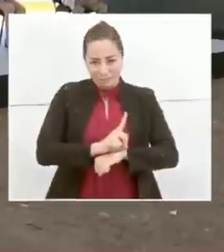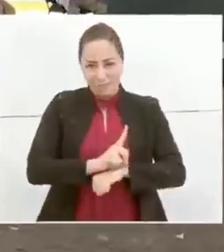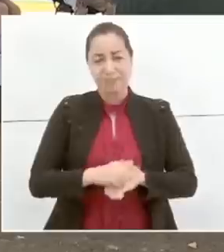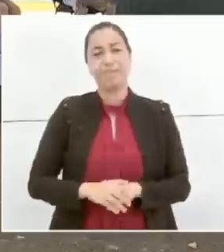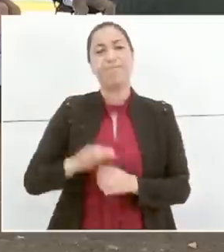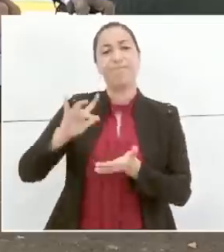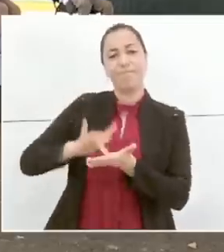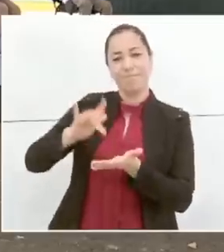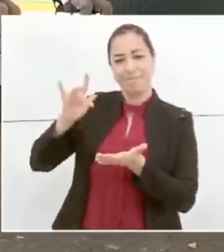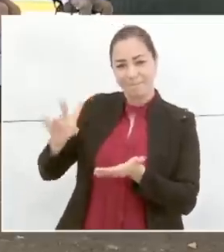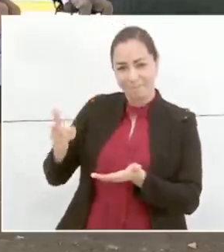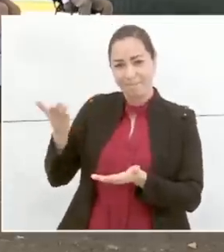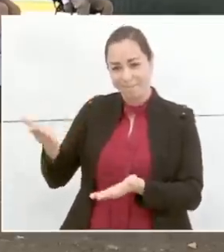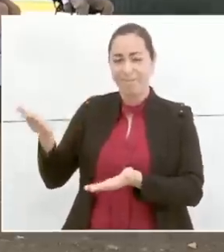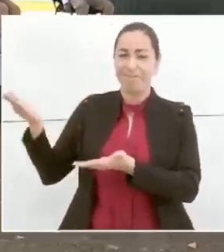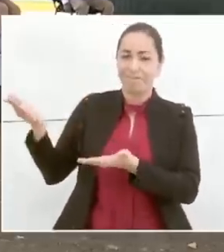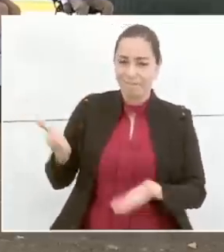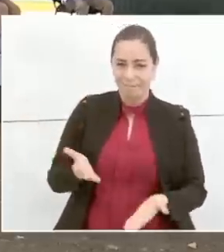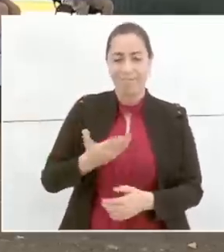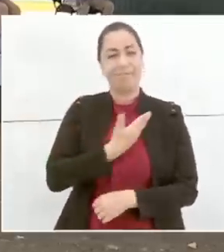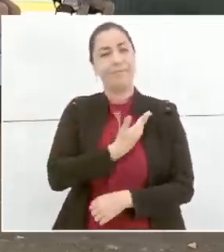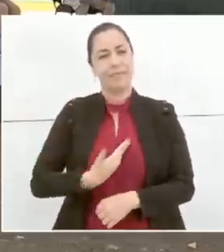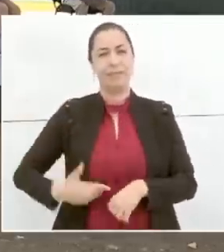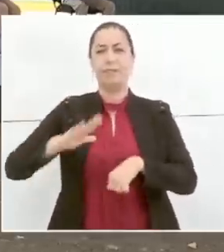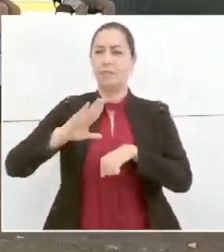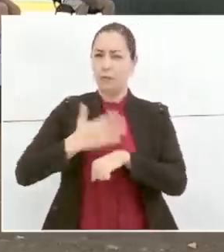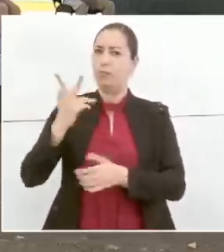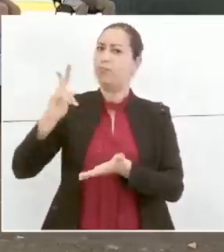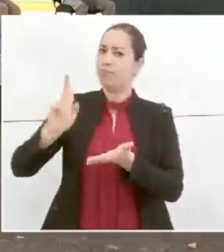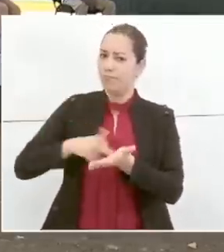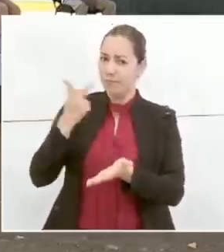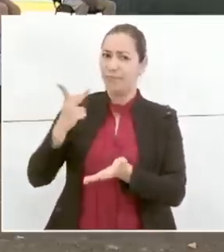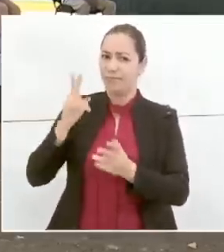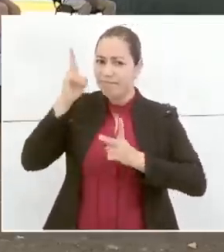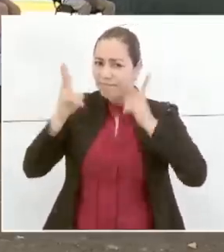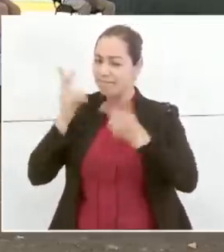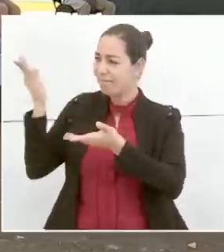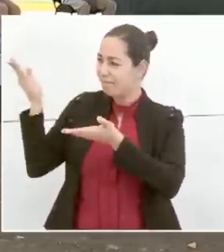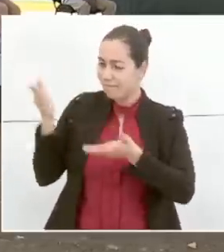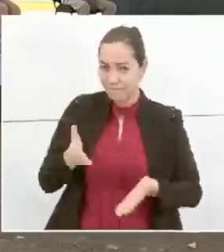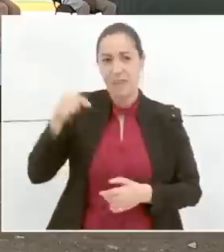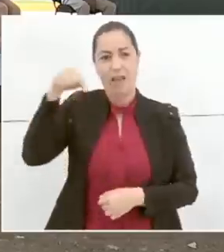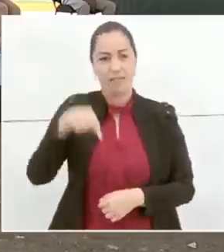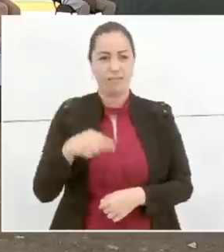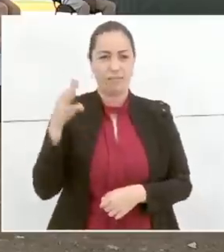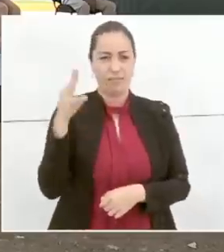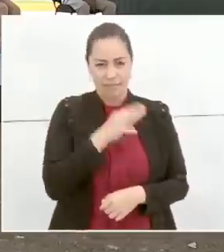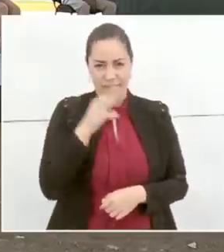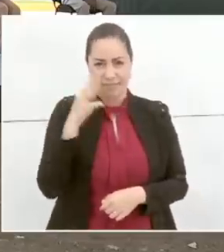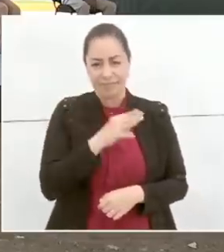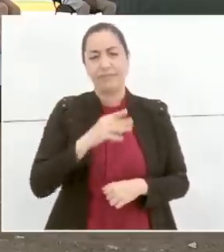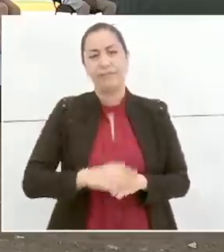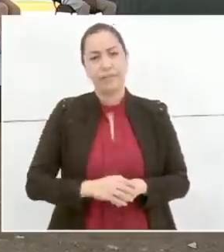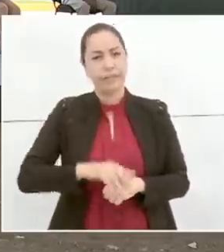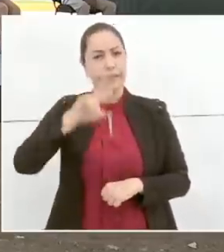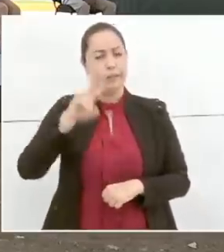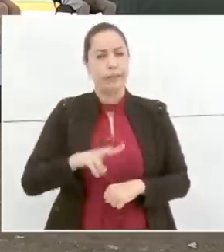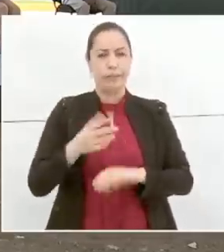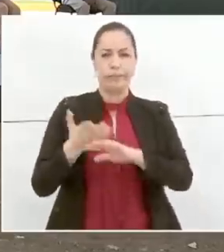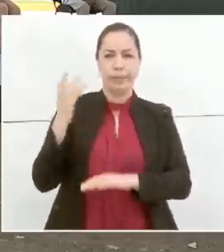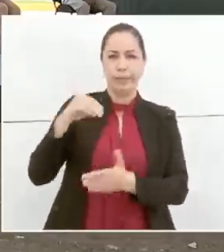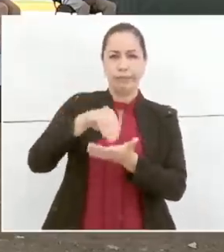Muchas gracias, presidente, por estar nuevamente aquí en Mazatlán y sobre todo cumpliendo un gran y enorme